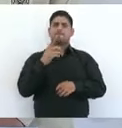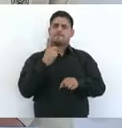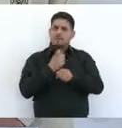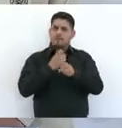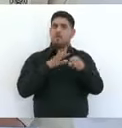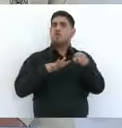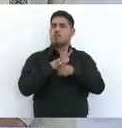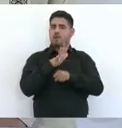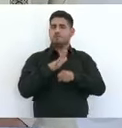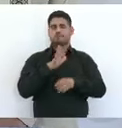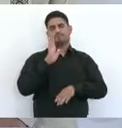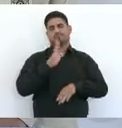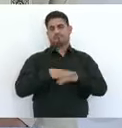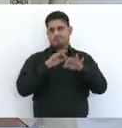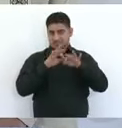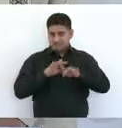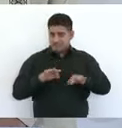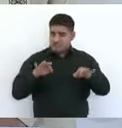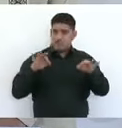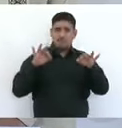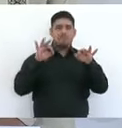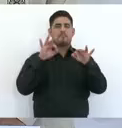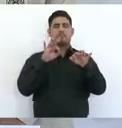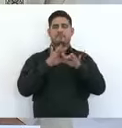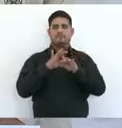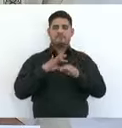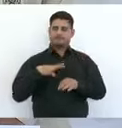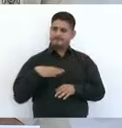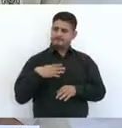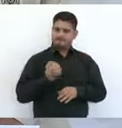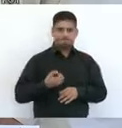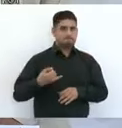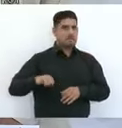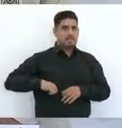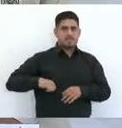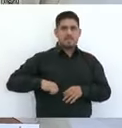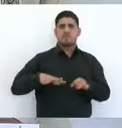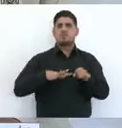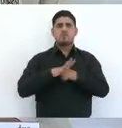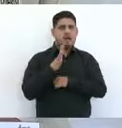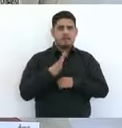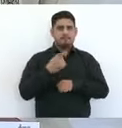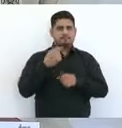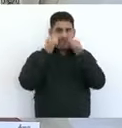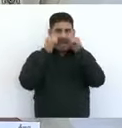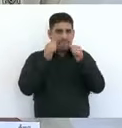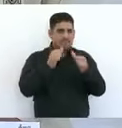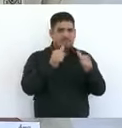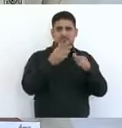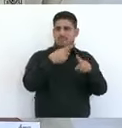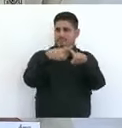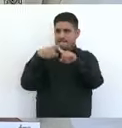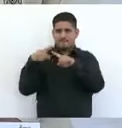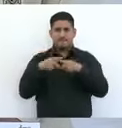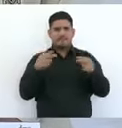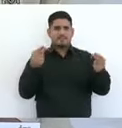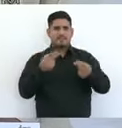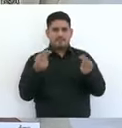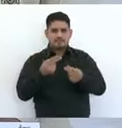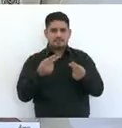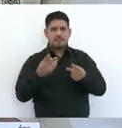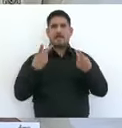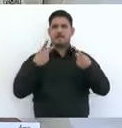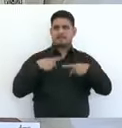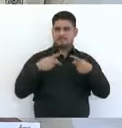poniendo el acento, el énfasis, el mayor interés en la atención de las necesidades de